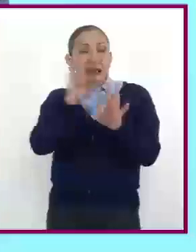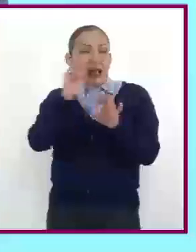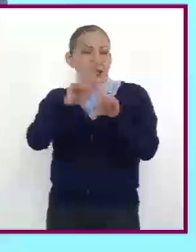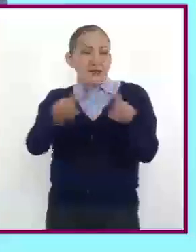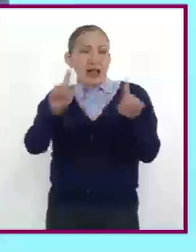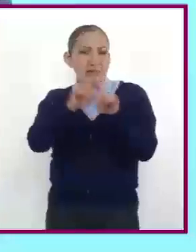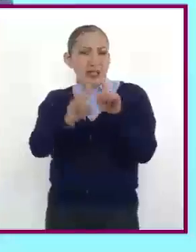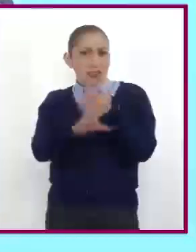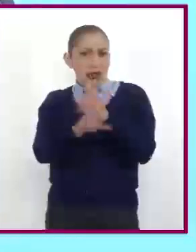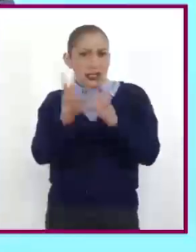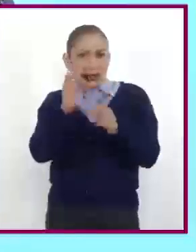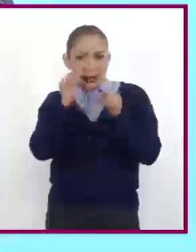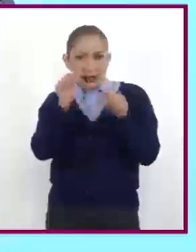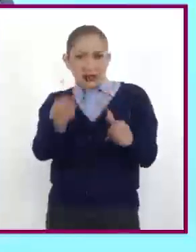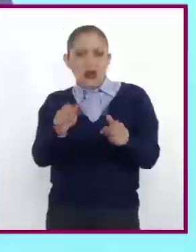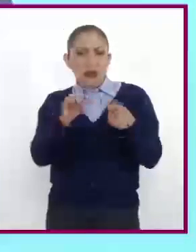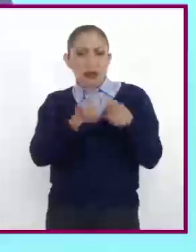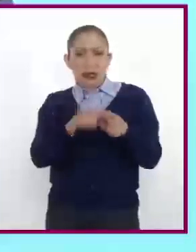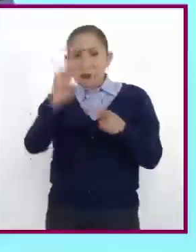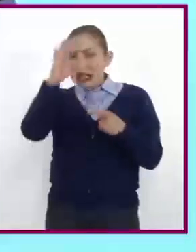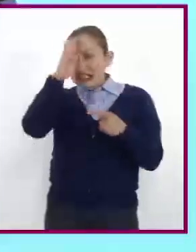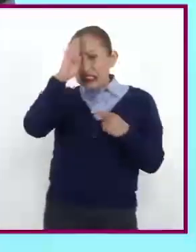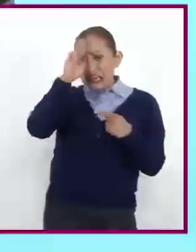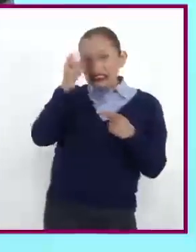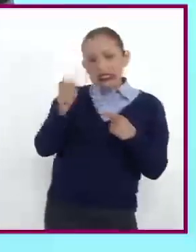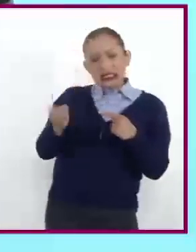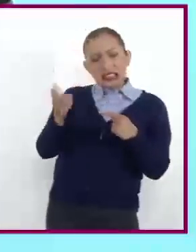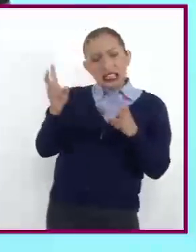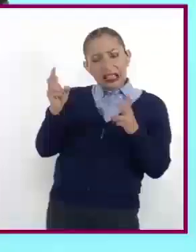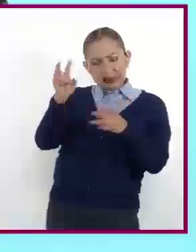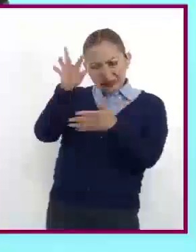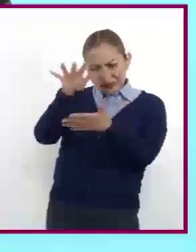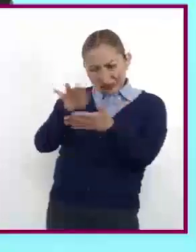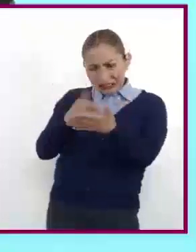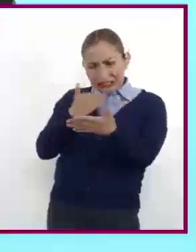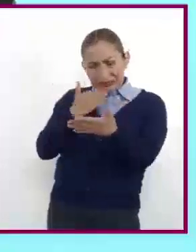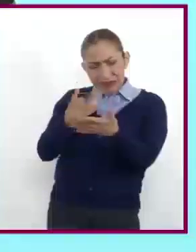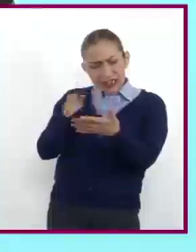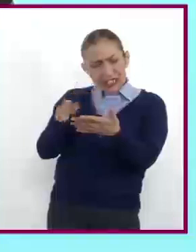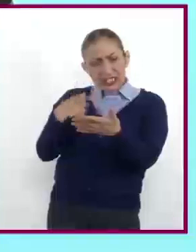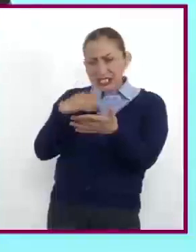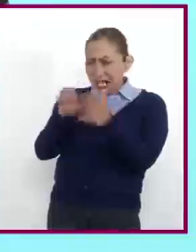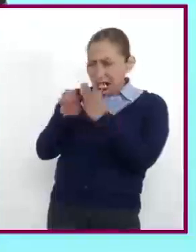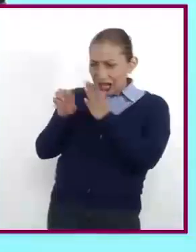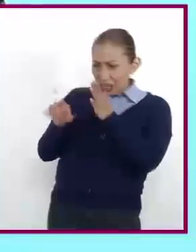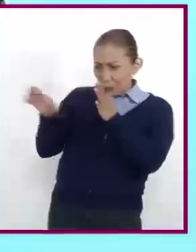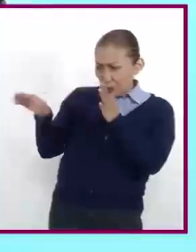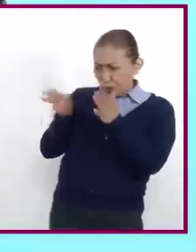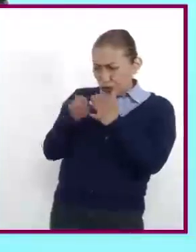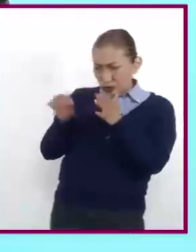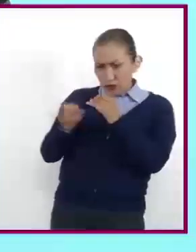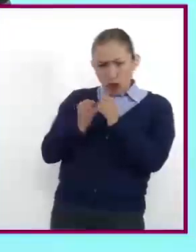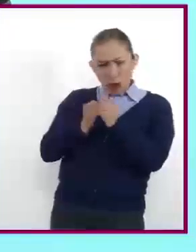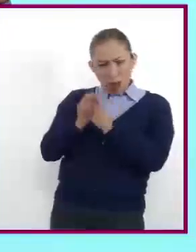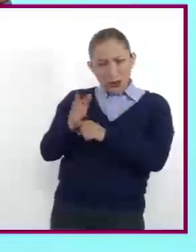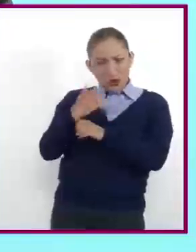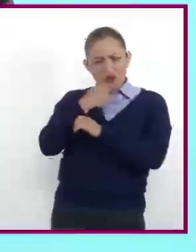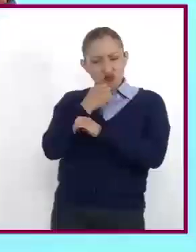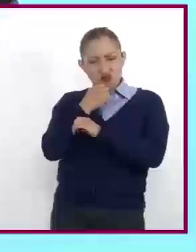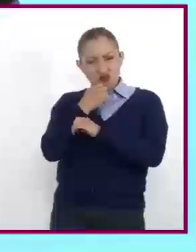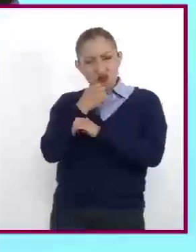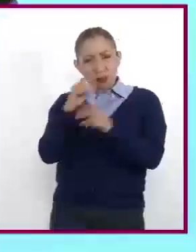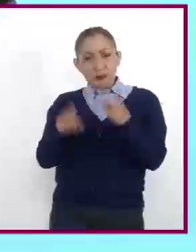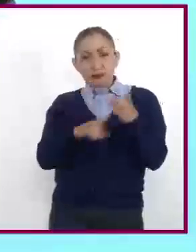varios desafíos. Por ejemplo, reflexionar acerca del contenido y referencias en que se sustenta la información